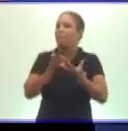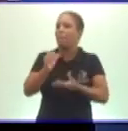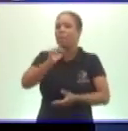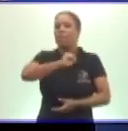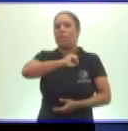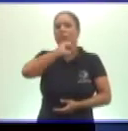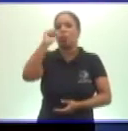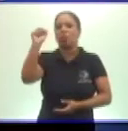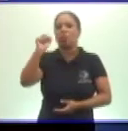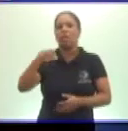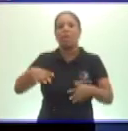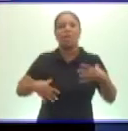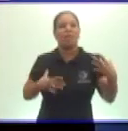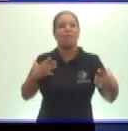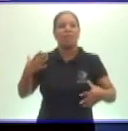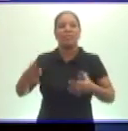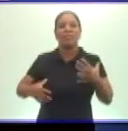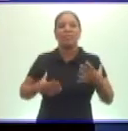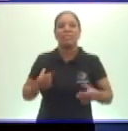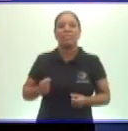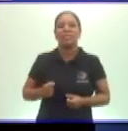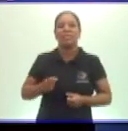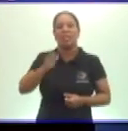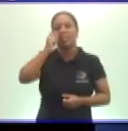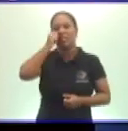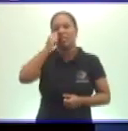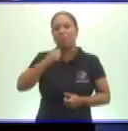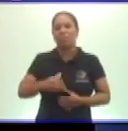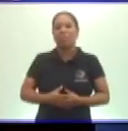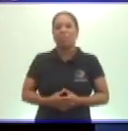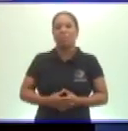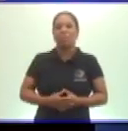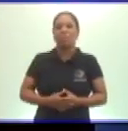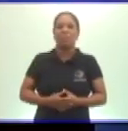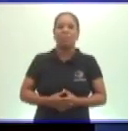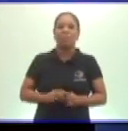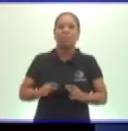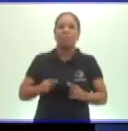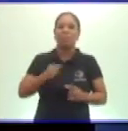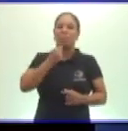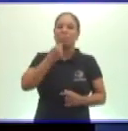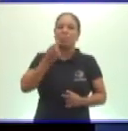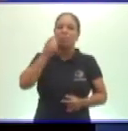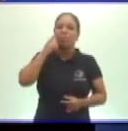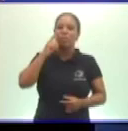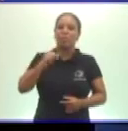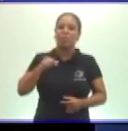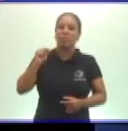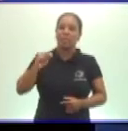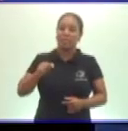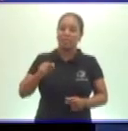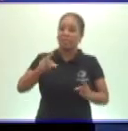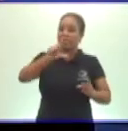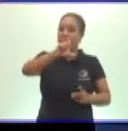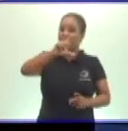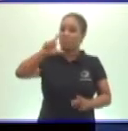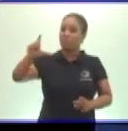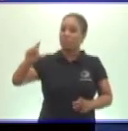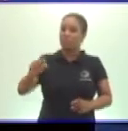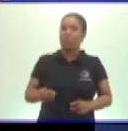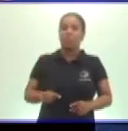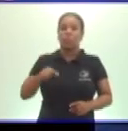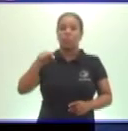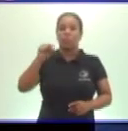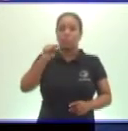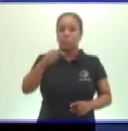la felicidad, la realización del ser humano. Pues miren que ese concepto expuesto por Carlos Marx y